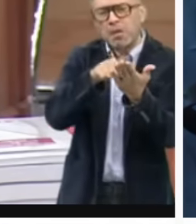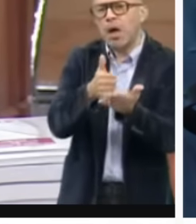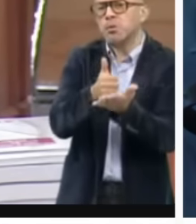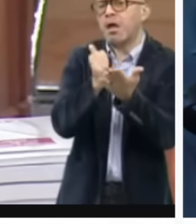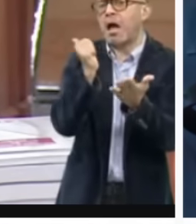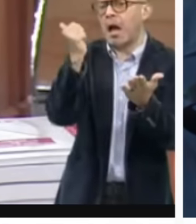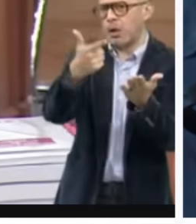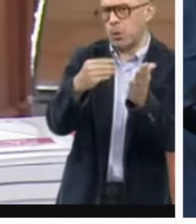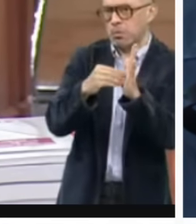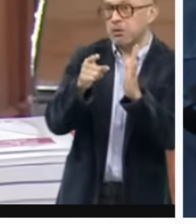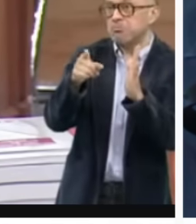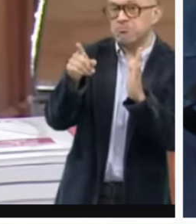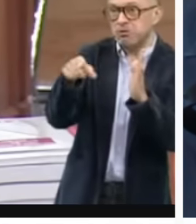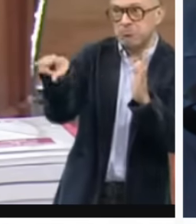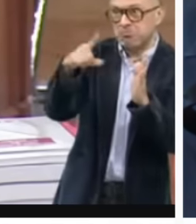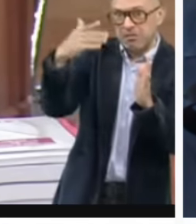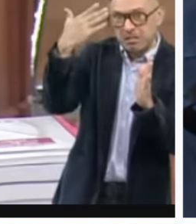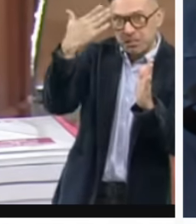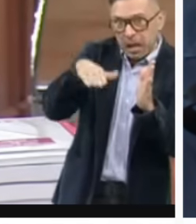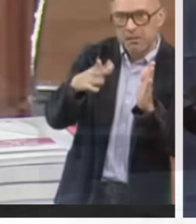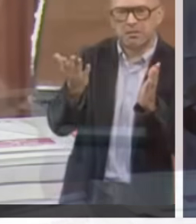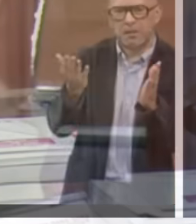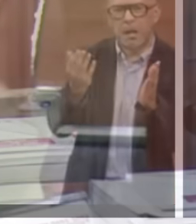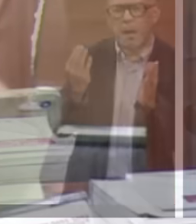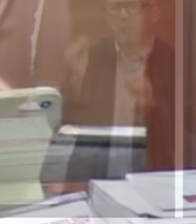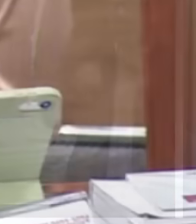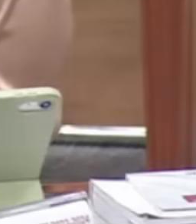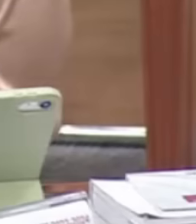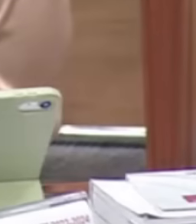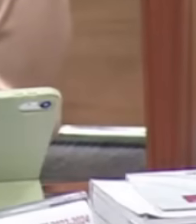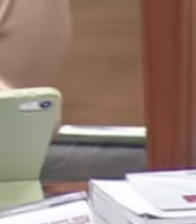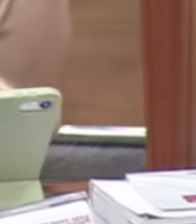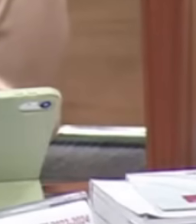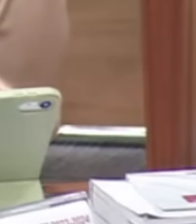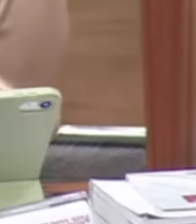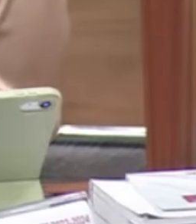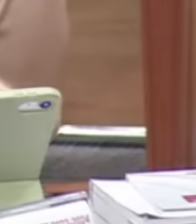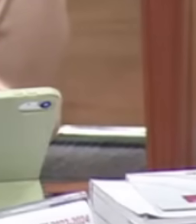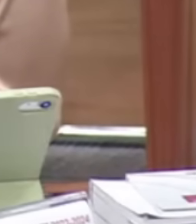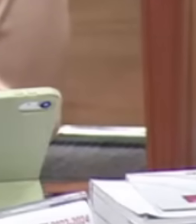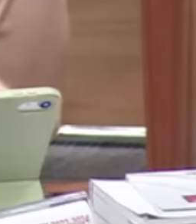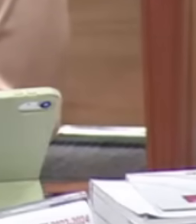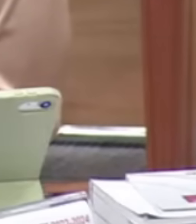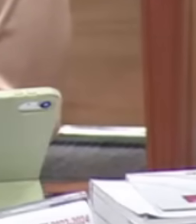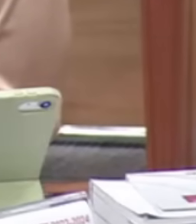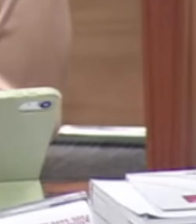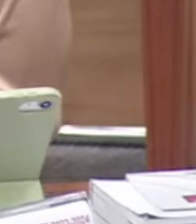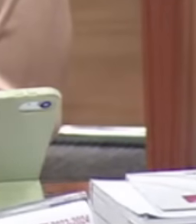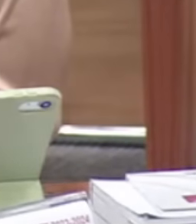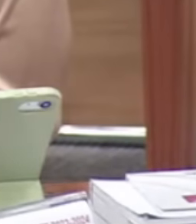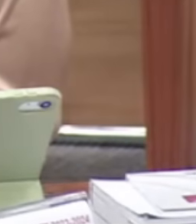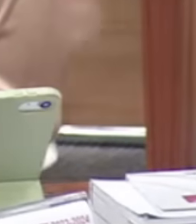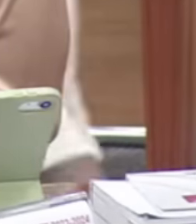no estorban, ¿no? Que ayudan a esta respuesta y pues pueden orientar a la persona que nos hace una pregunta, siendo muy cuidadosos